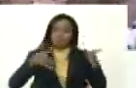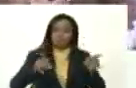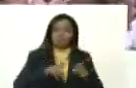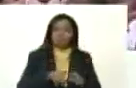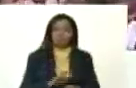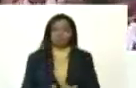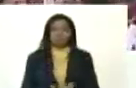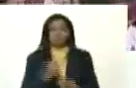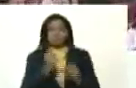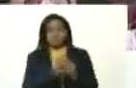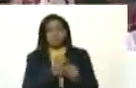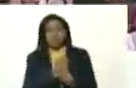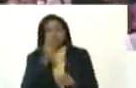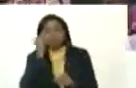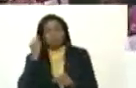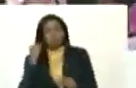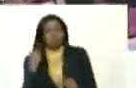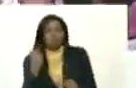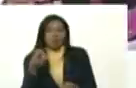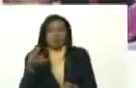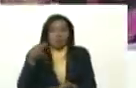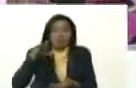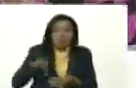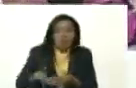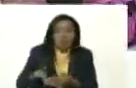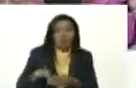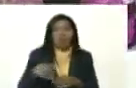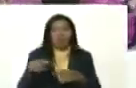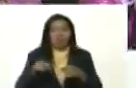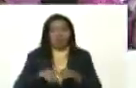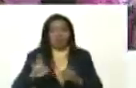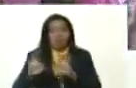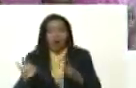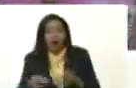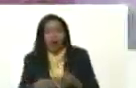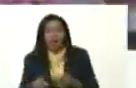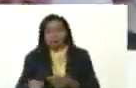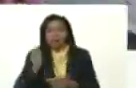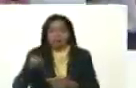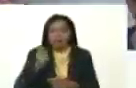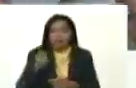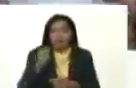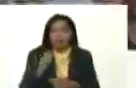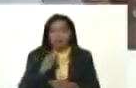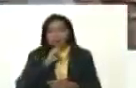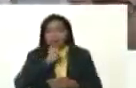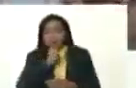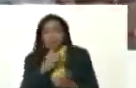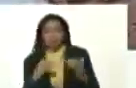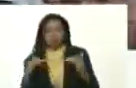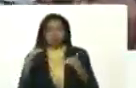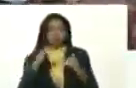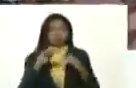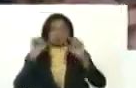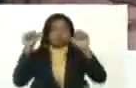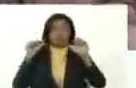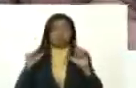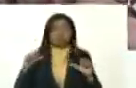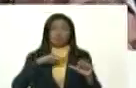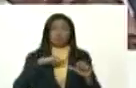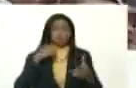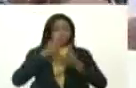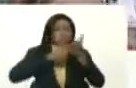es el trabajador y su ingreso, es el pensionado, es el adulto mayor, es la agenda de gobierno, es nuestra